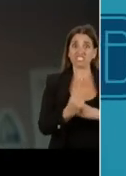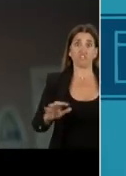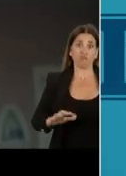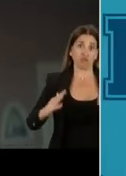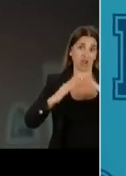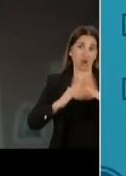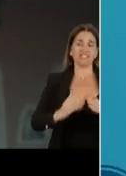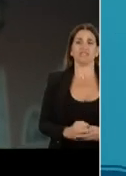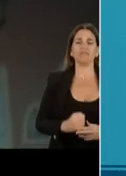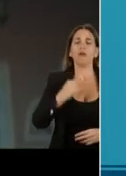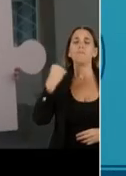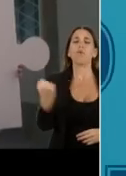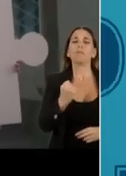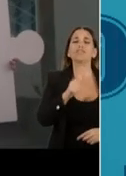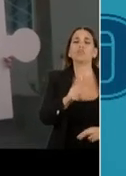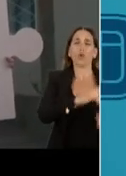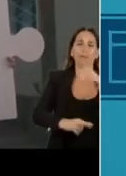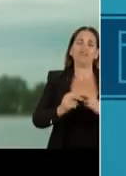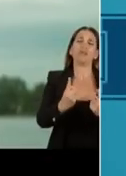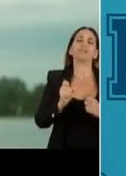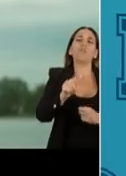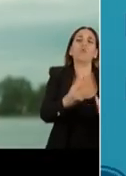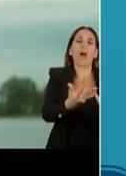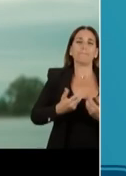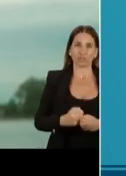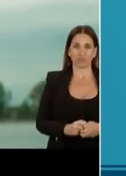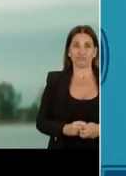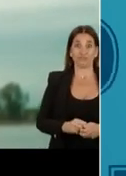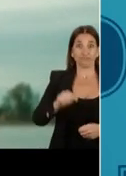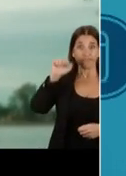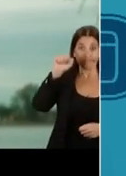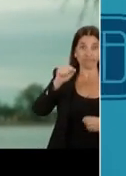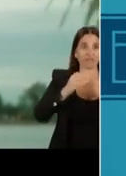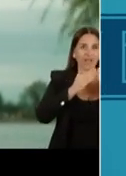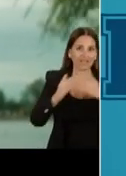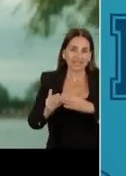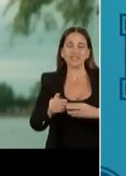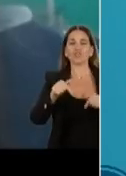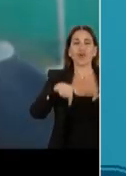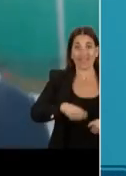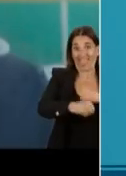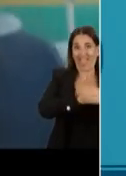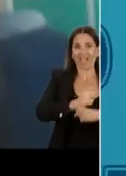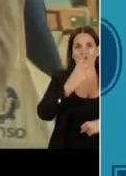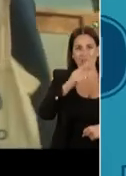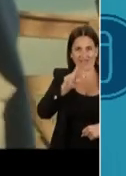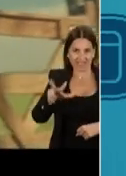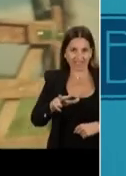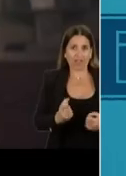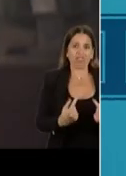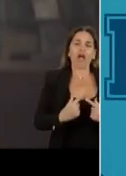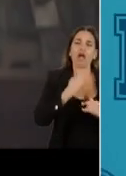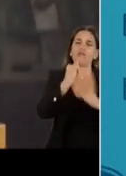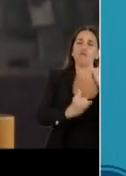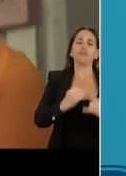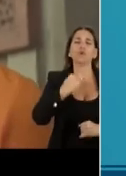de identidad, y van a haber dos canales para verificar si es o no un censista del INE. Uno es el 0800-2023, allí